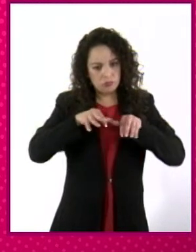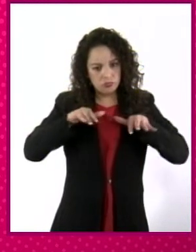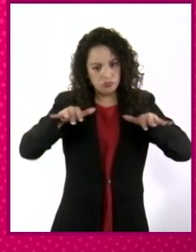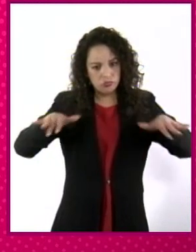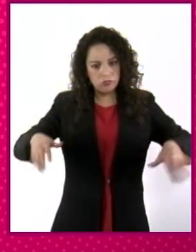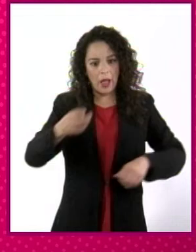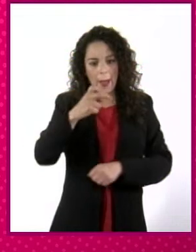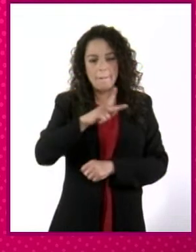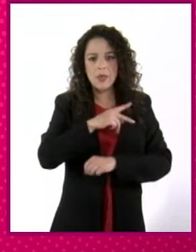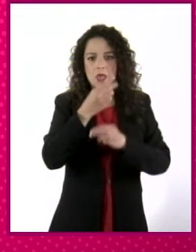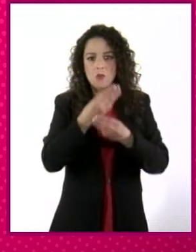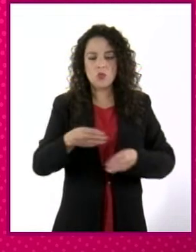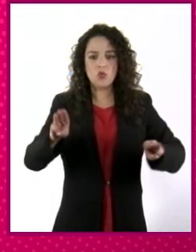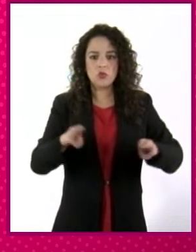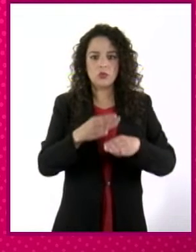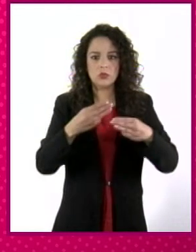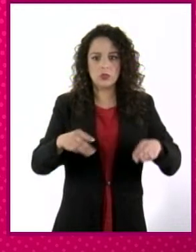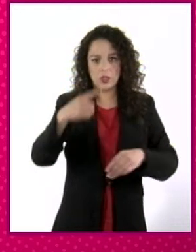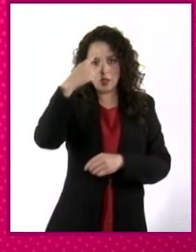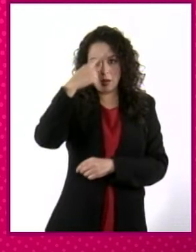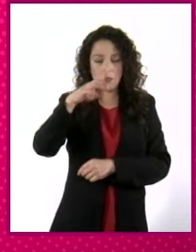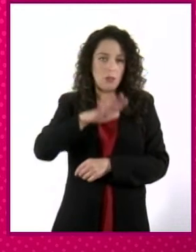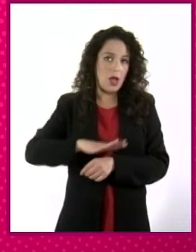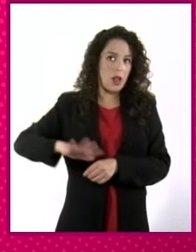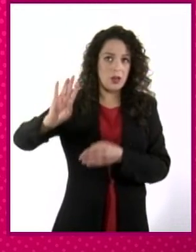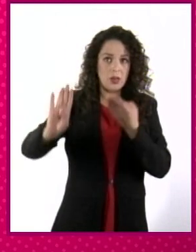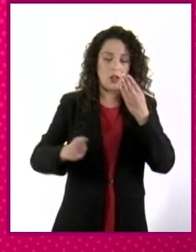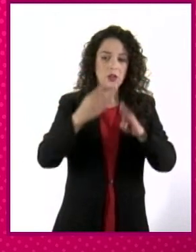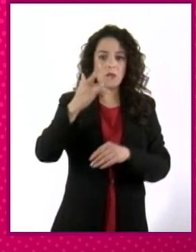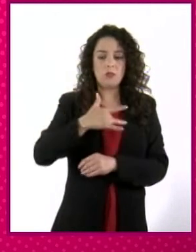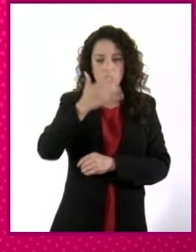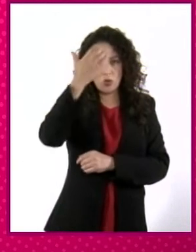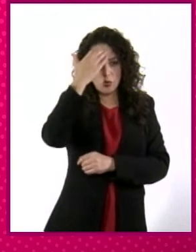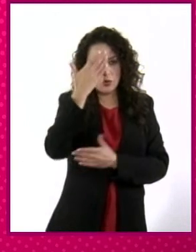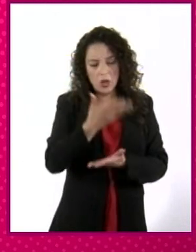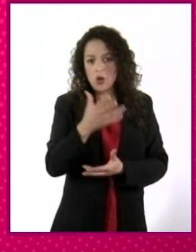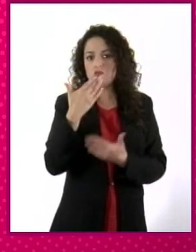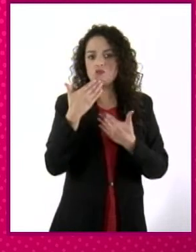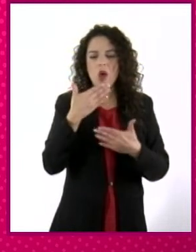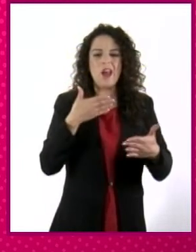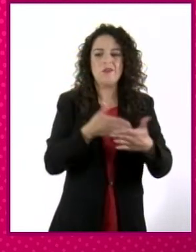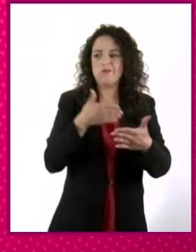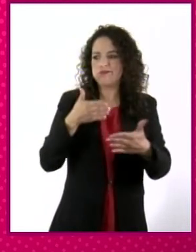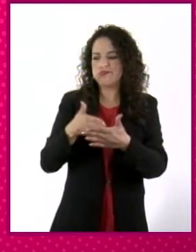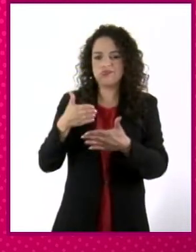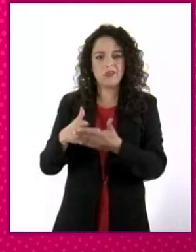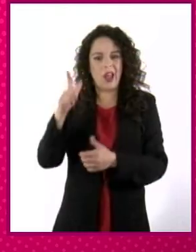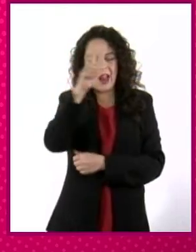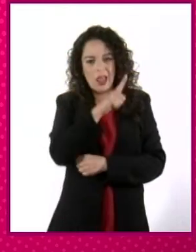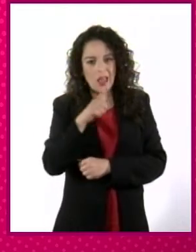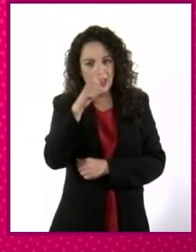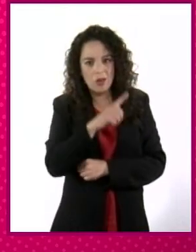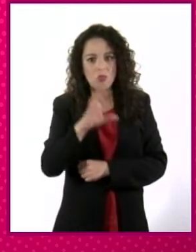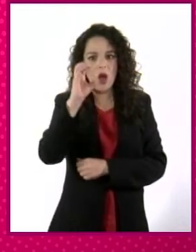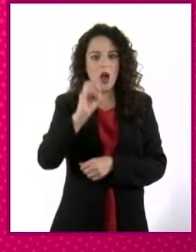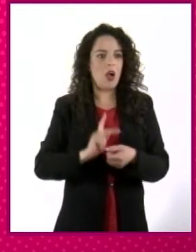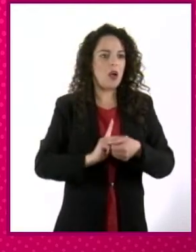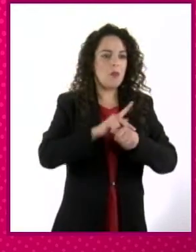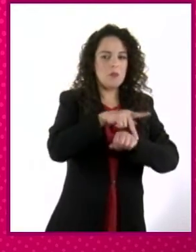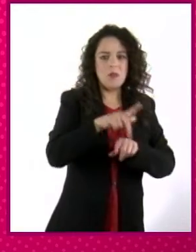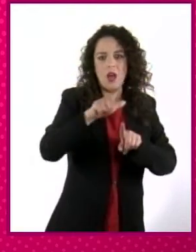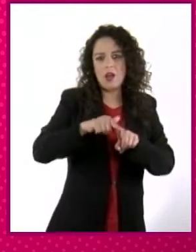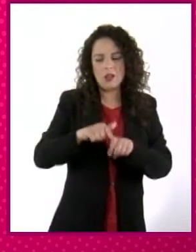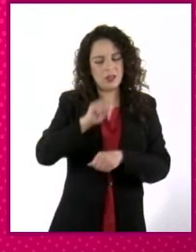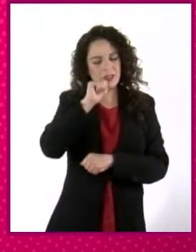movimiento para que seamos uno en el mundo y no existan barreras ni de lenguaje ni de color. Esto